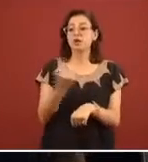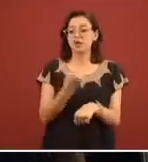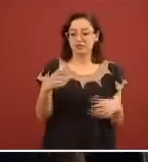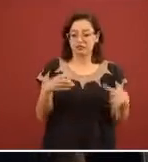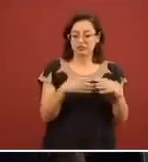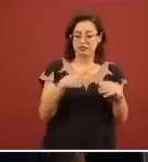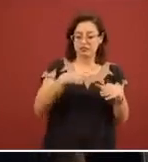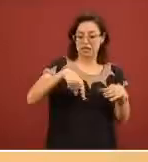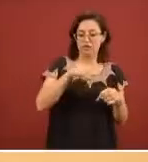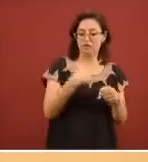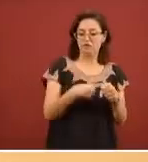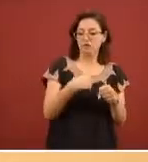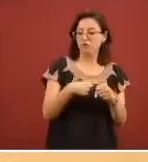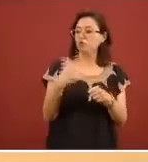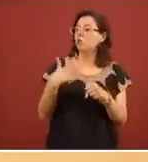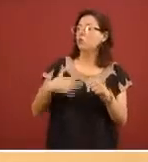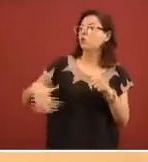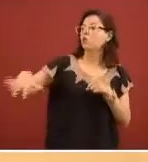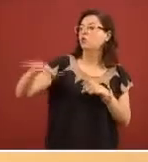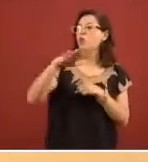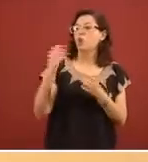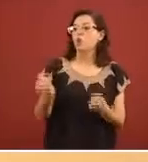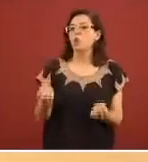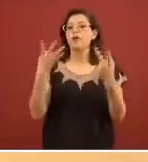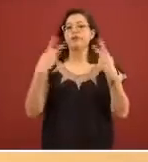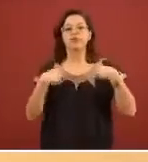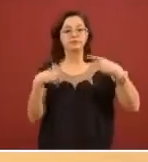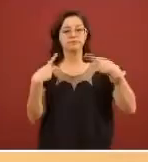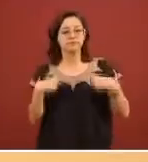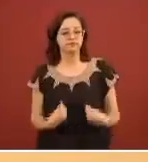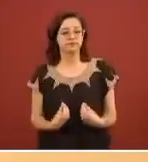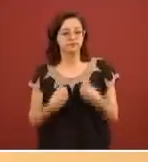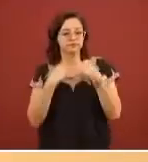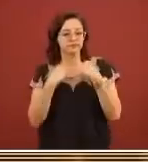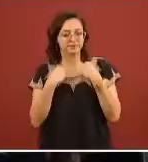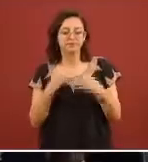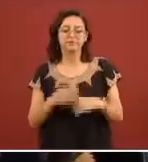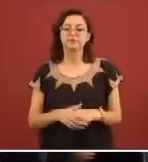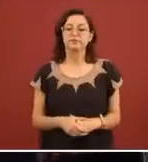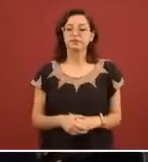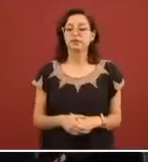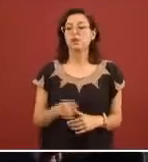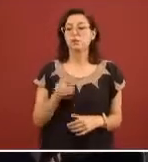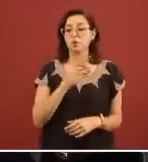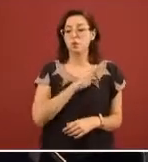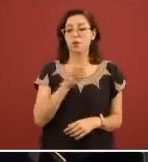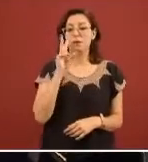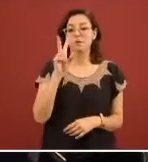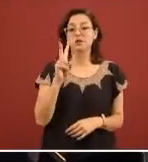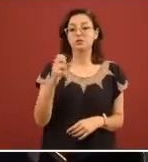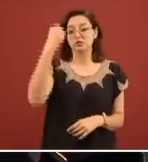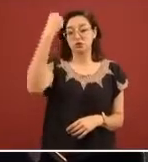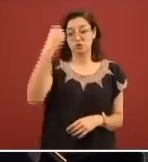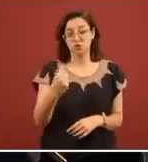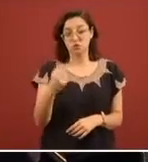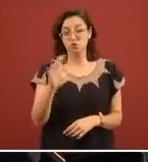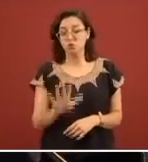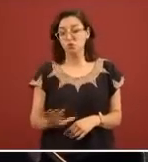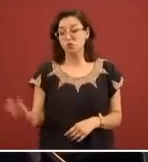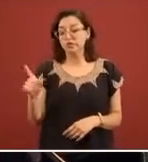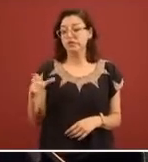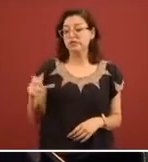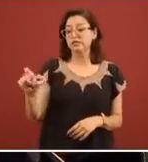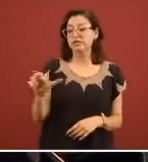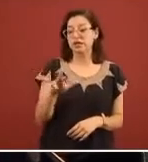sí en una tasa de incidencia. Y ahí podemos ver cómo tanto el sureste, en este caso